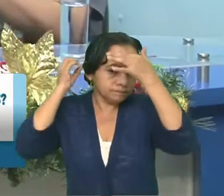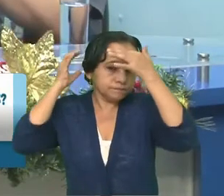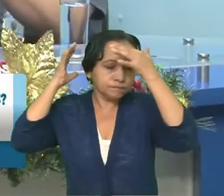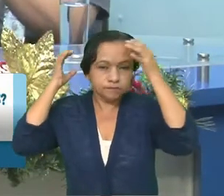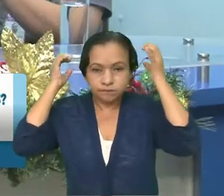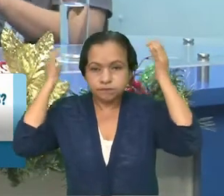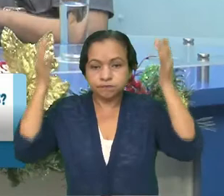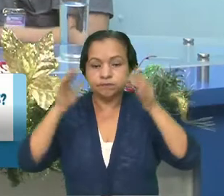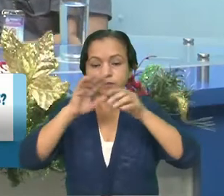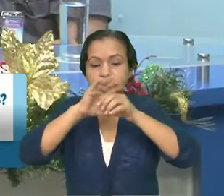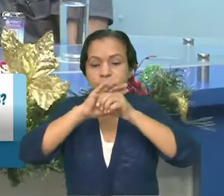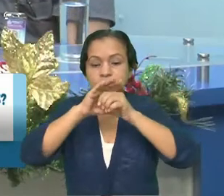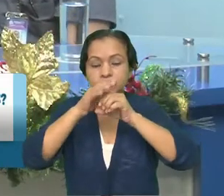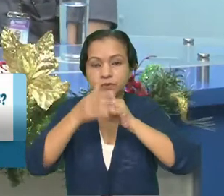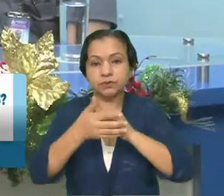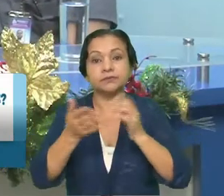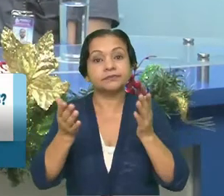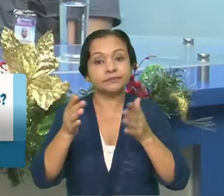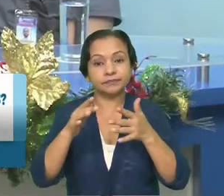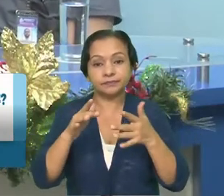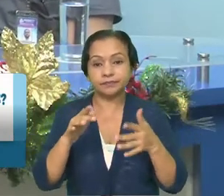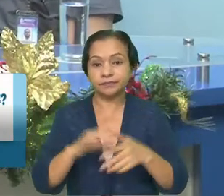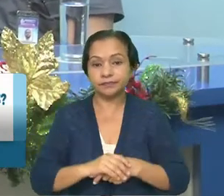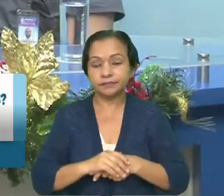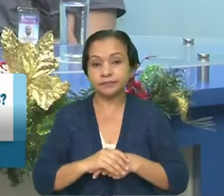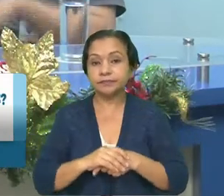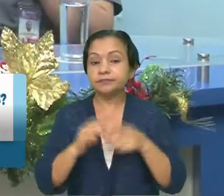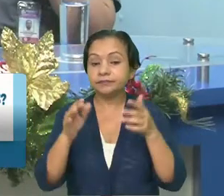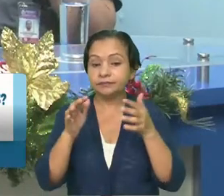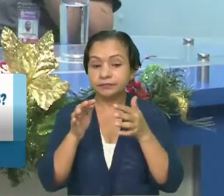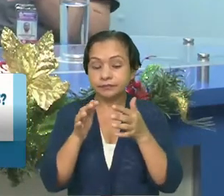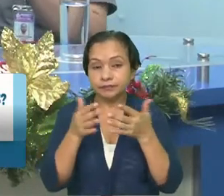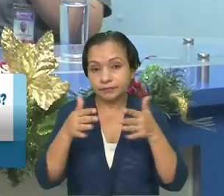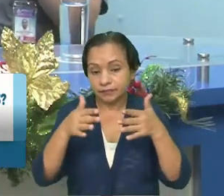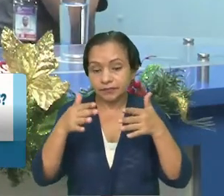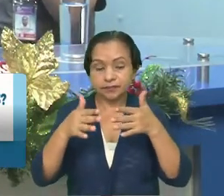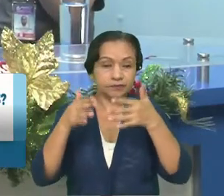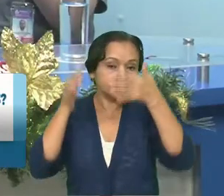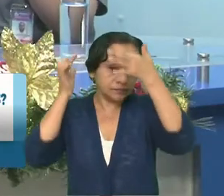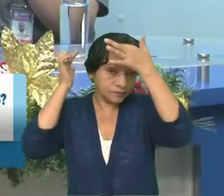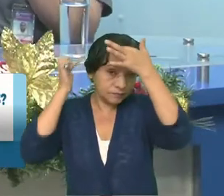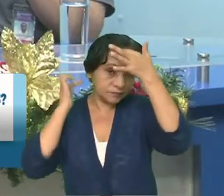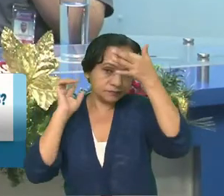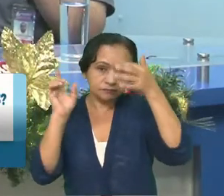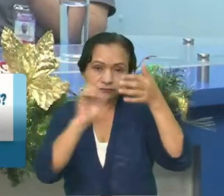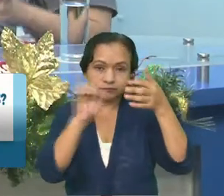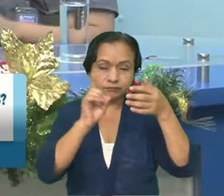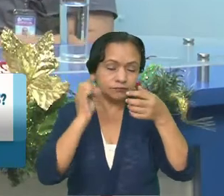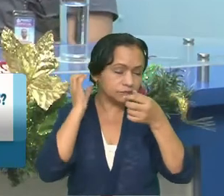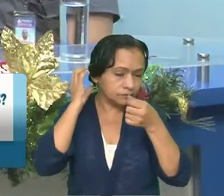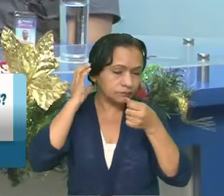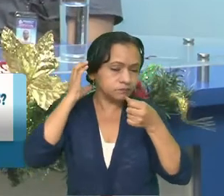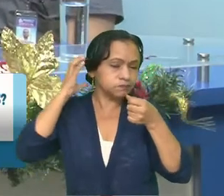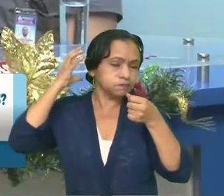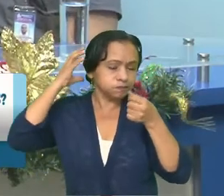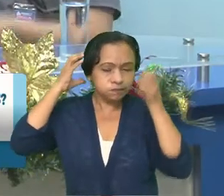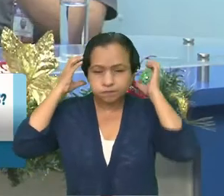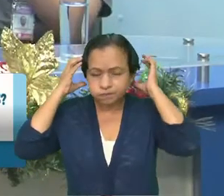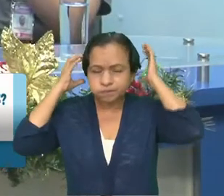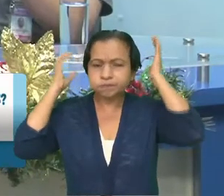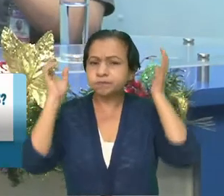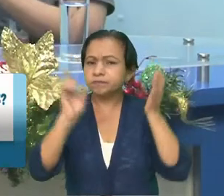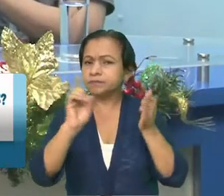es el recubrimiento, como decíamos, de los nervios, ¿no? Y de ahí, en dependencia de dónde se van dando esas lesiones inflamatorias,